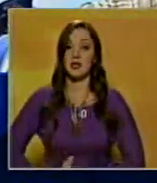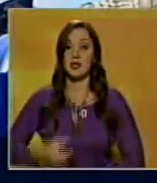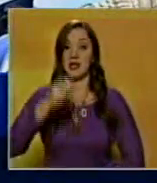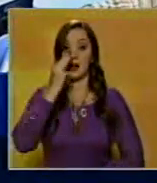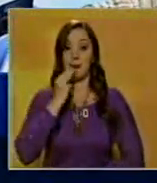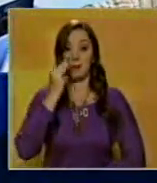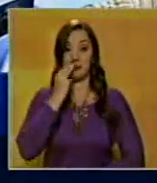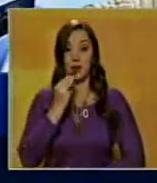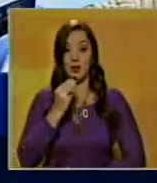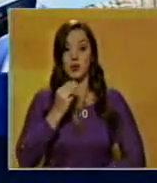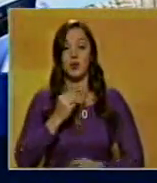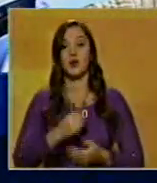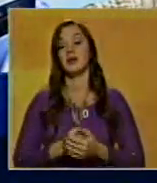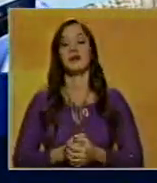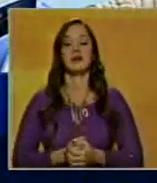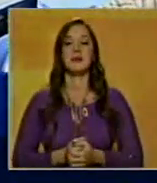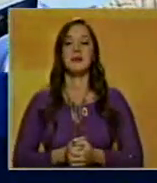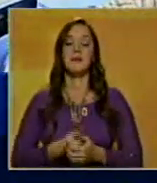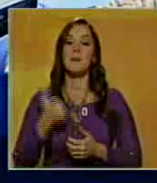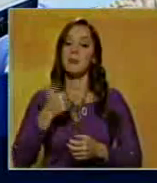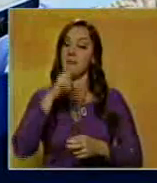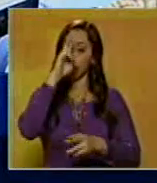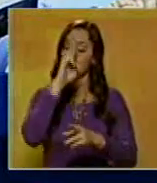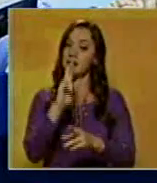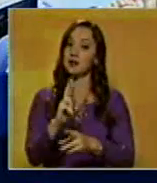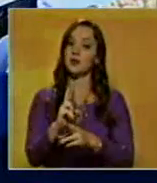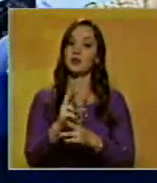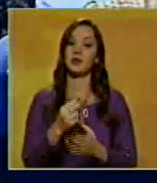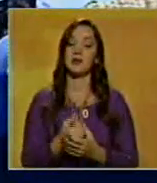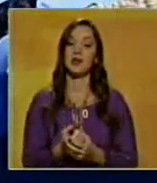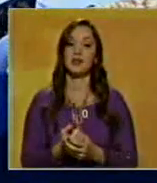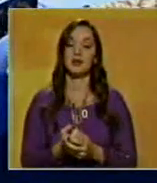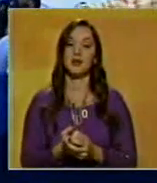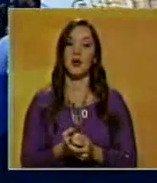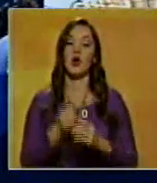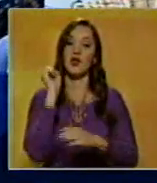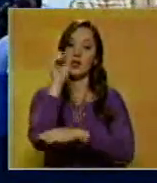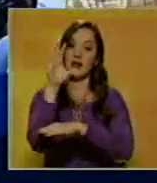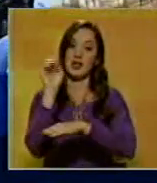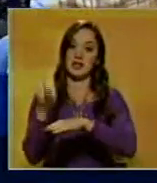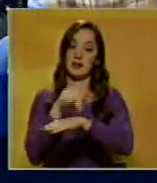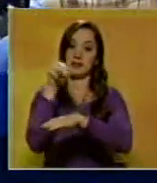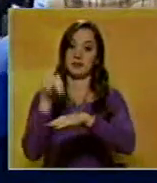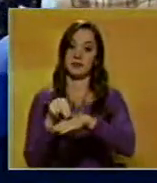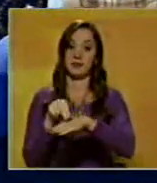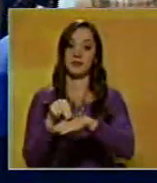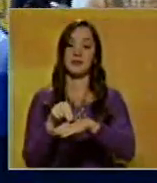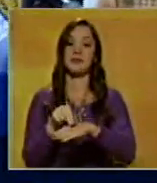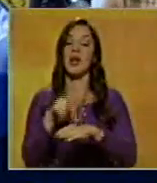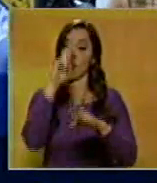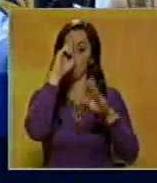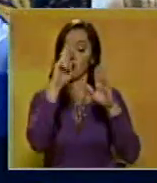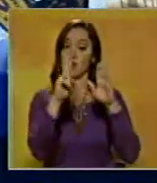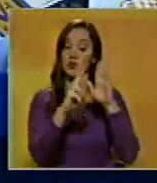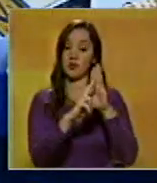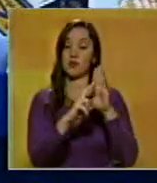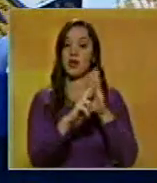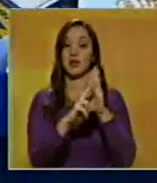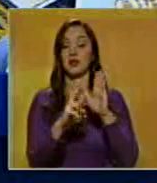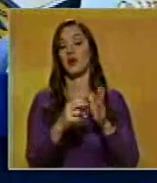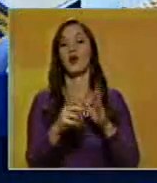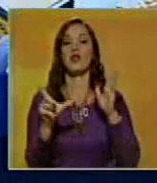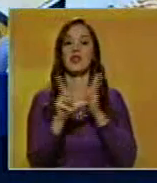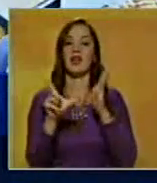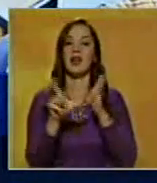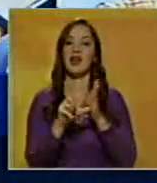Poder Ejecutivo, del reconocimiento de la Asamblea Nacional, reconocimiento que tiene la legitimidad